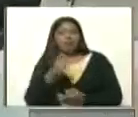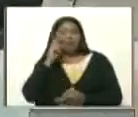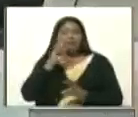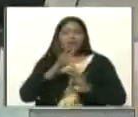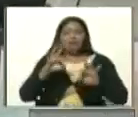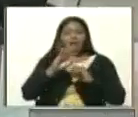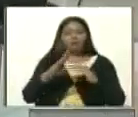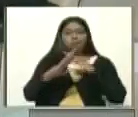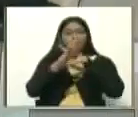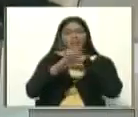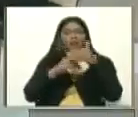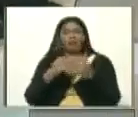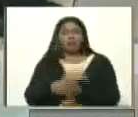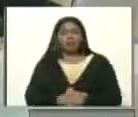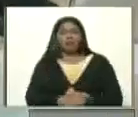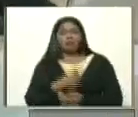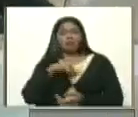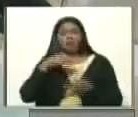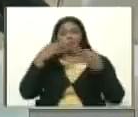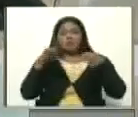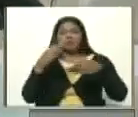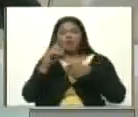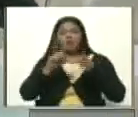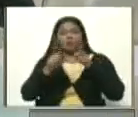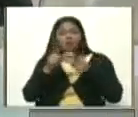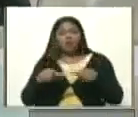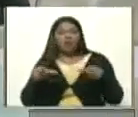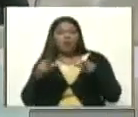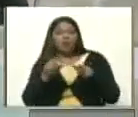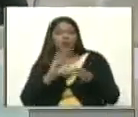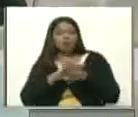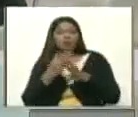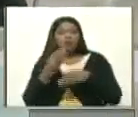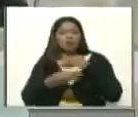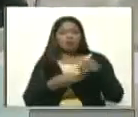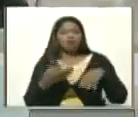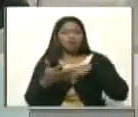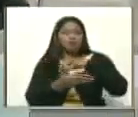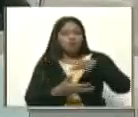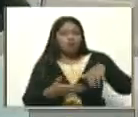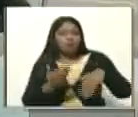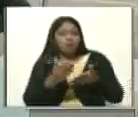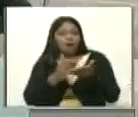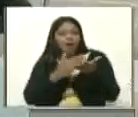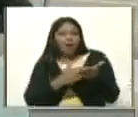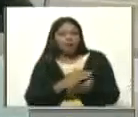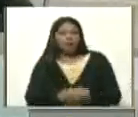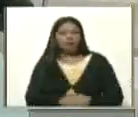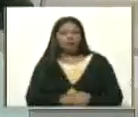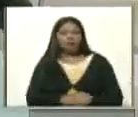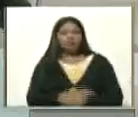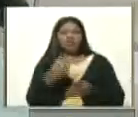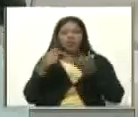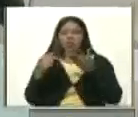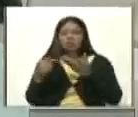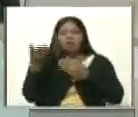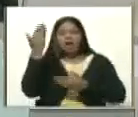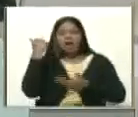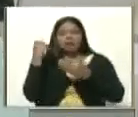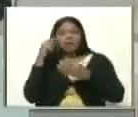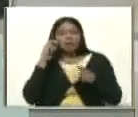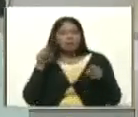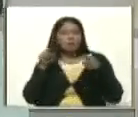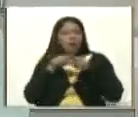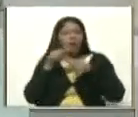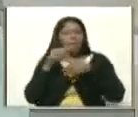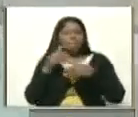las sanciones, como se ha querido normalizar en algunas instancias, porque esto crea un grave precedente. ¿Qué otros hechos